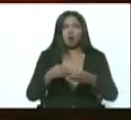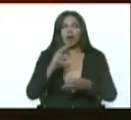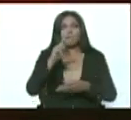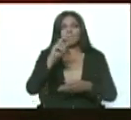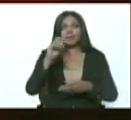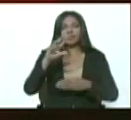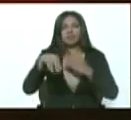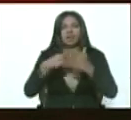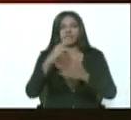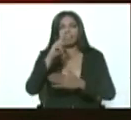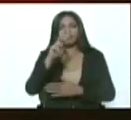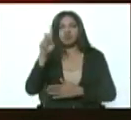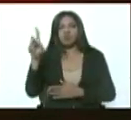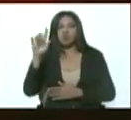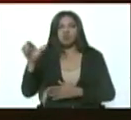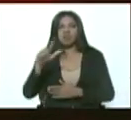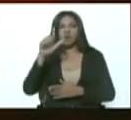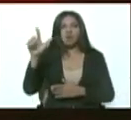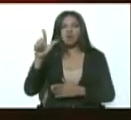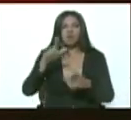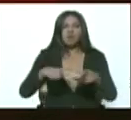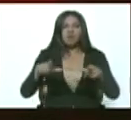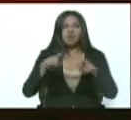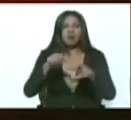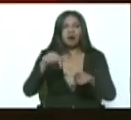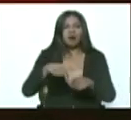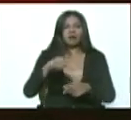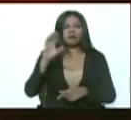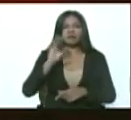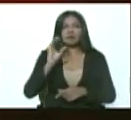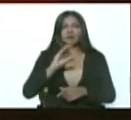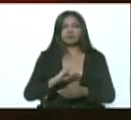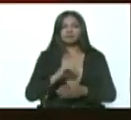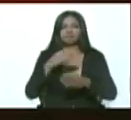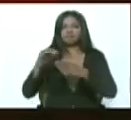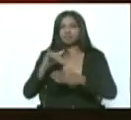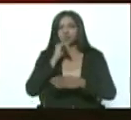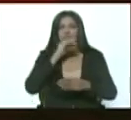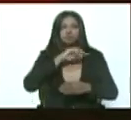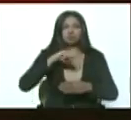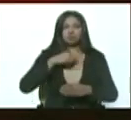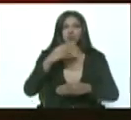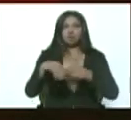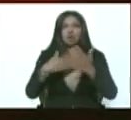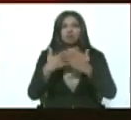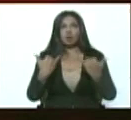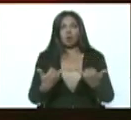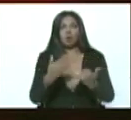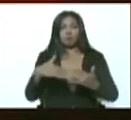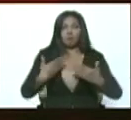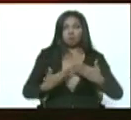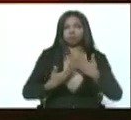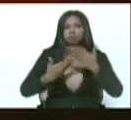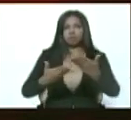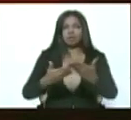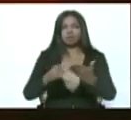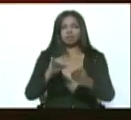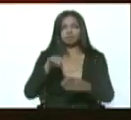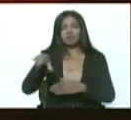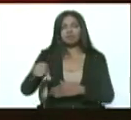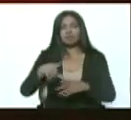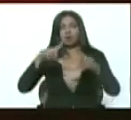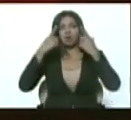y el 21 de julio en la ciudad de Caracas. Es parte de la información que nosotros a esta hora podemos aportar desde